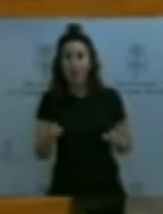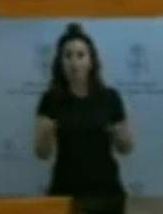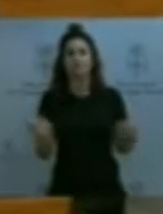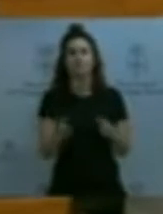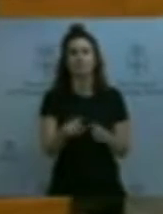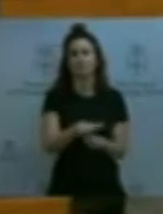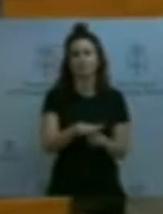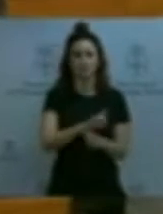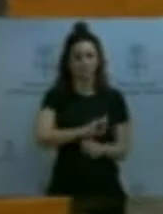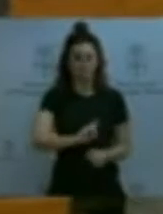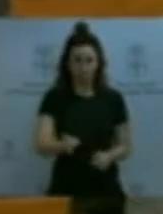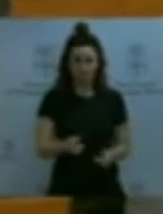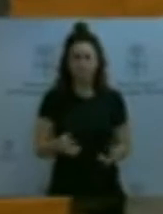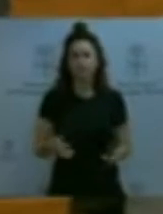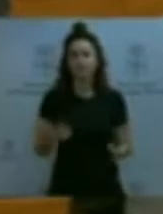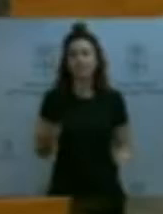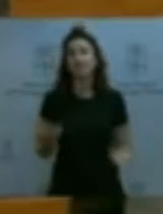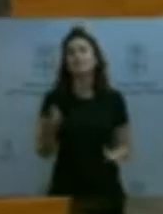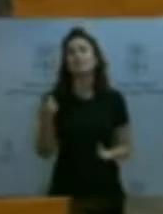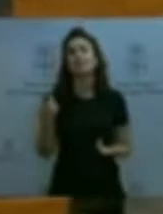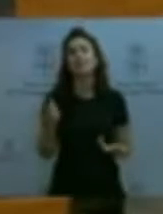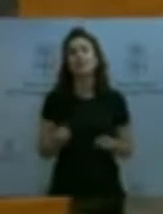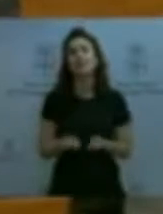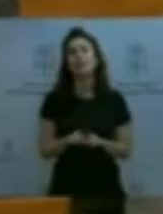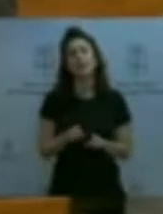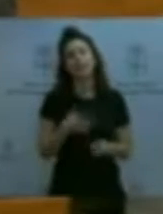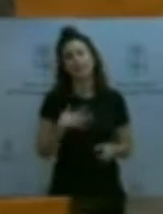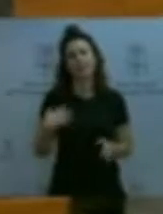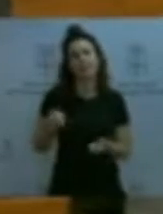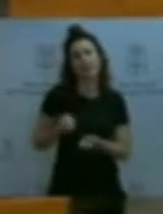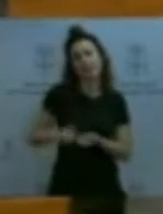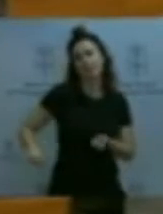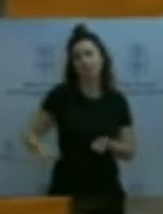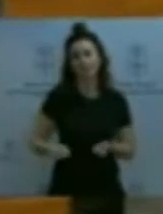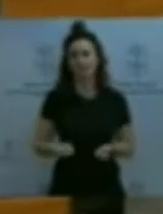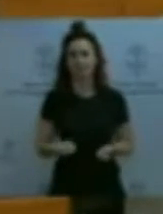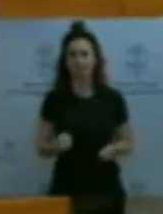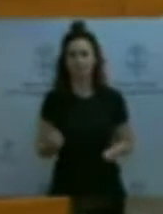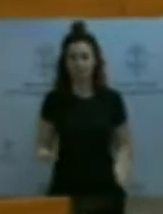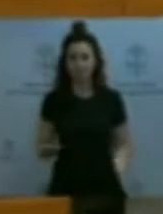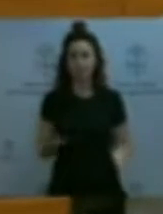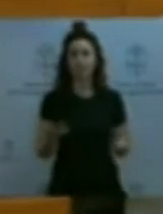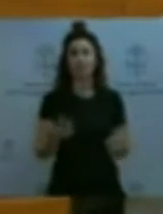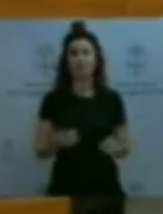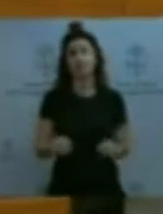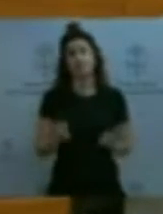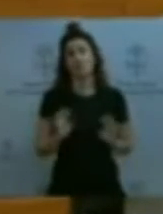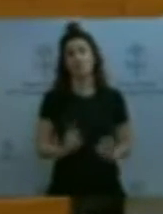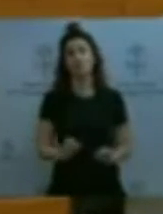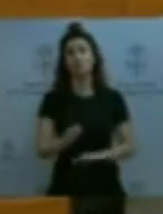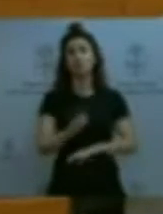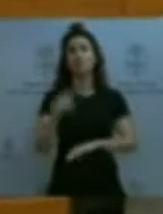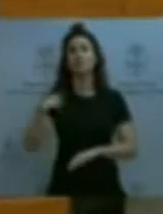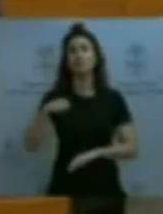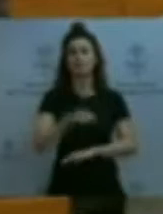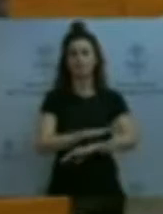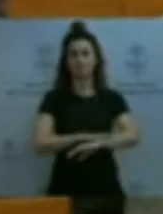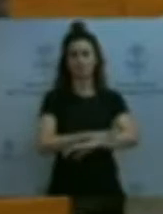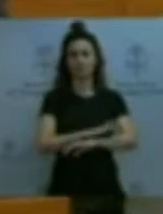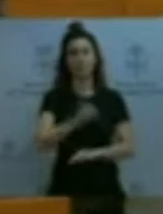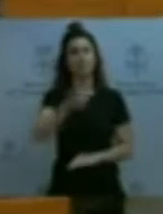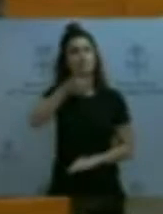sed de venganza. Por una venganza que el señor Sánchez, desde la presidencia del Gobierno, tiene con gente como usted, como Javier Fernández